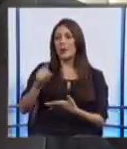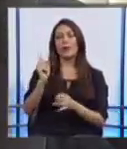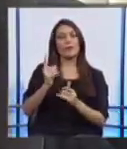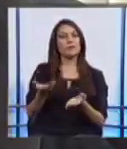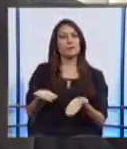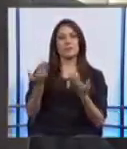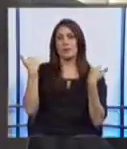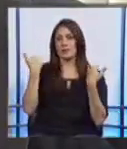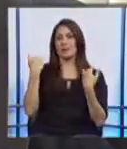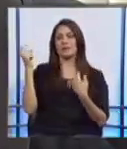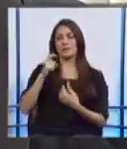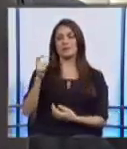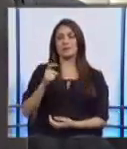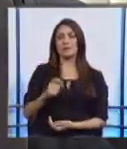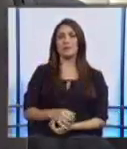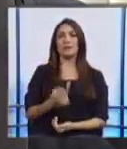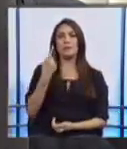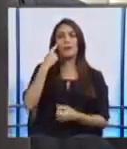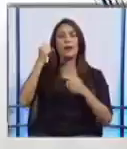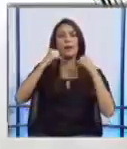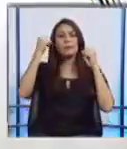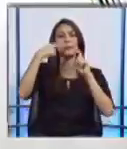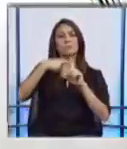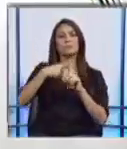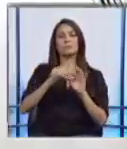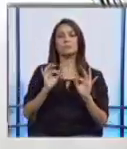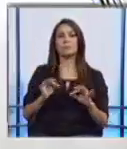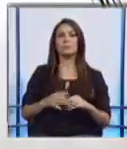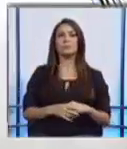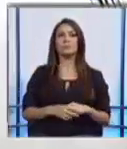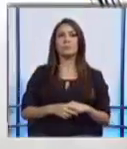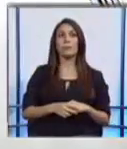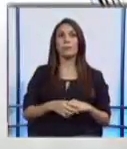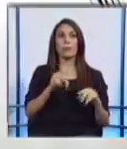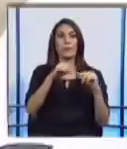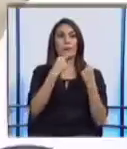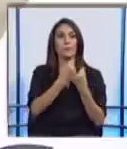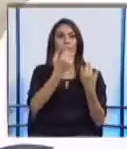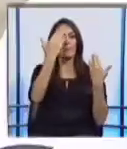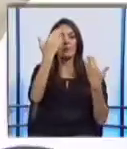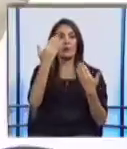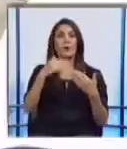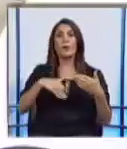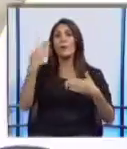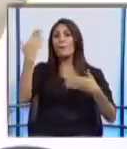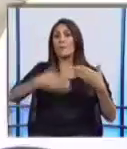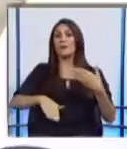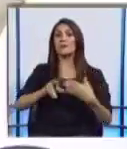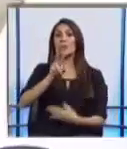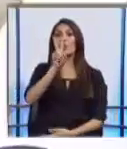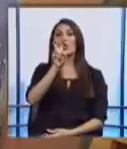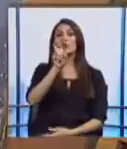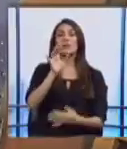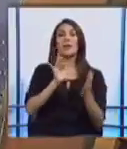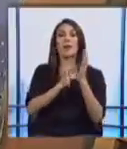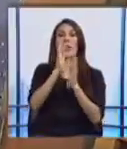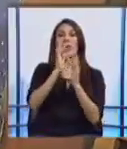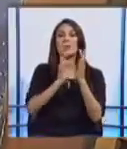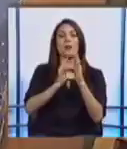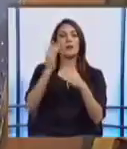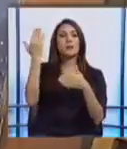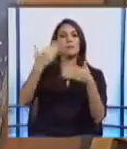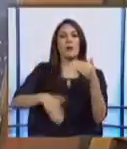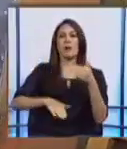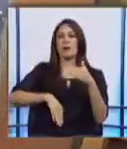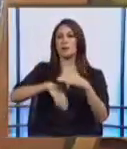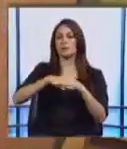técnica y podamos llevar una campaña sintonizada. De esta forma, los partidos políticos tendrían como plazo hasta el 12 de abril para retirar su